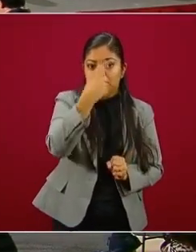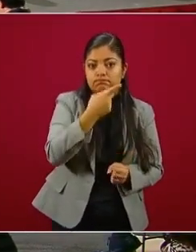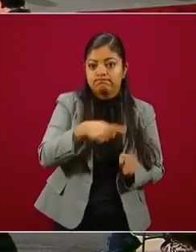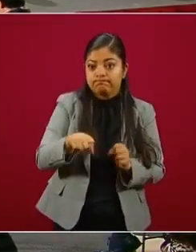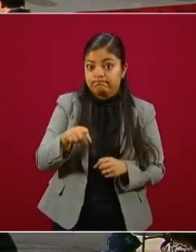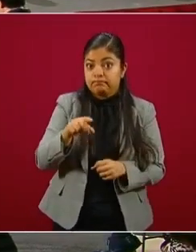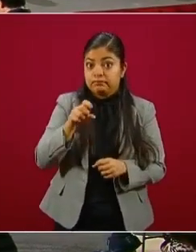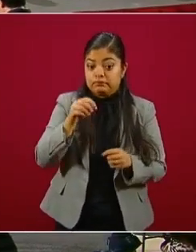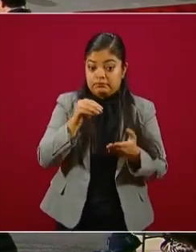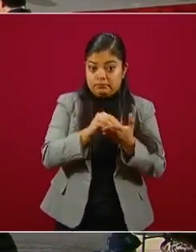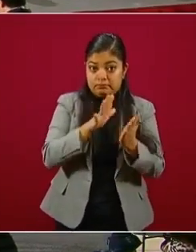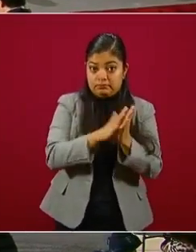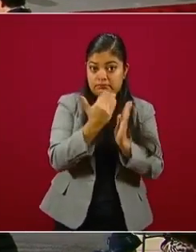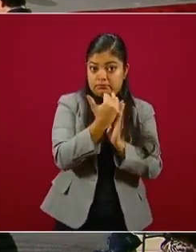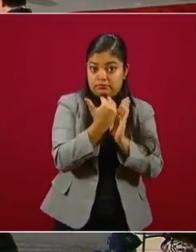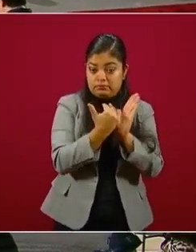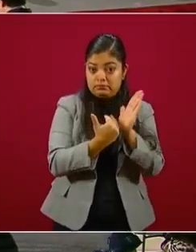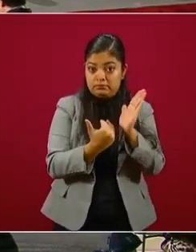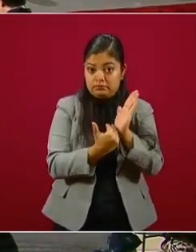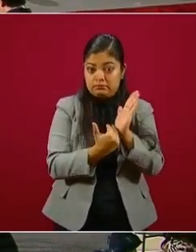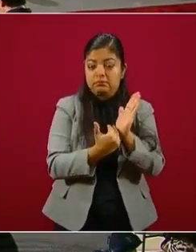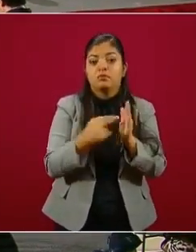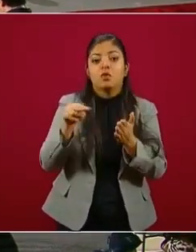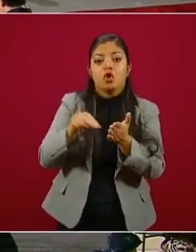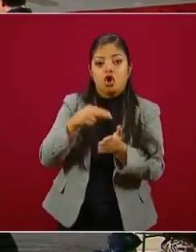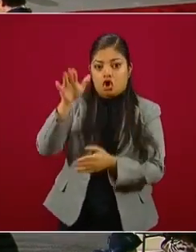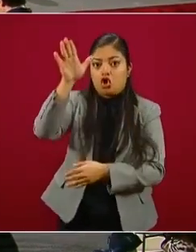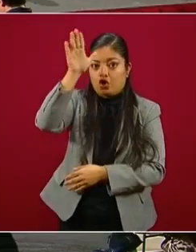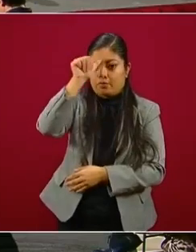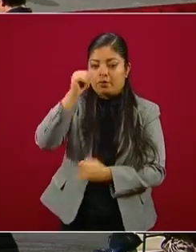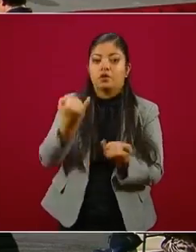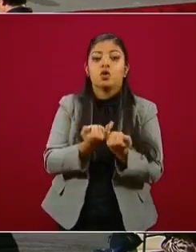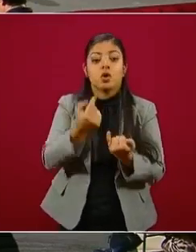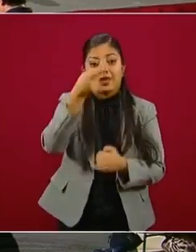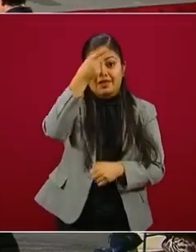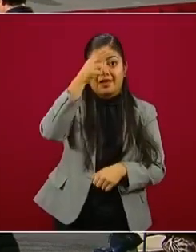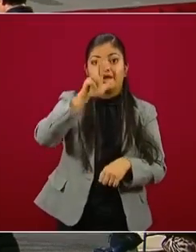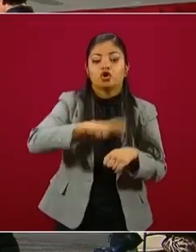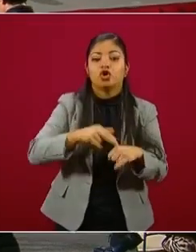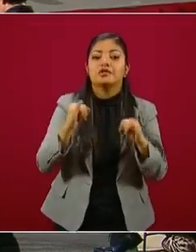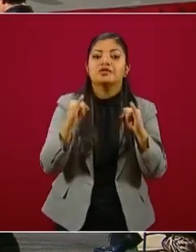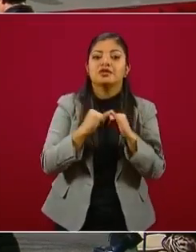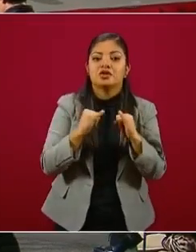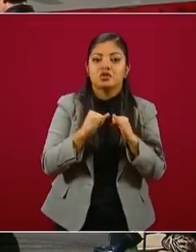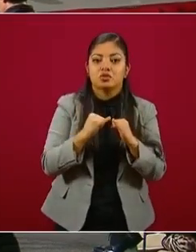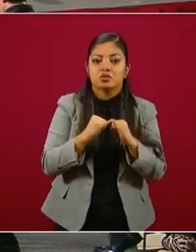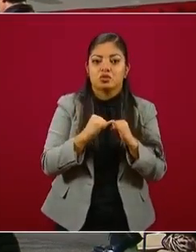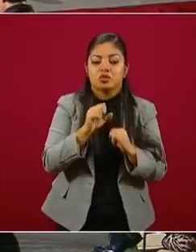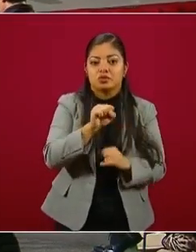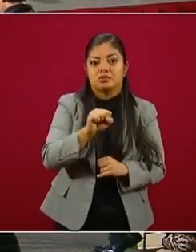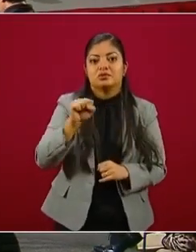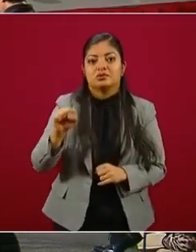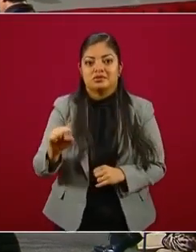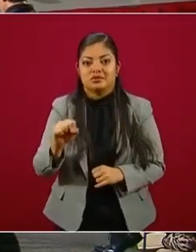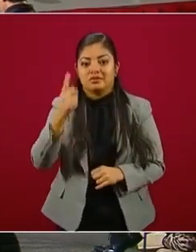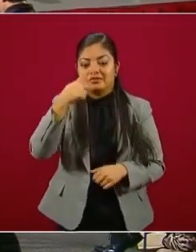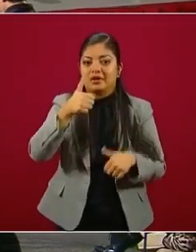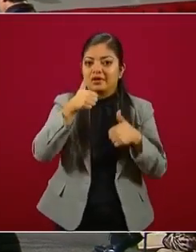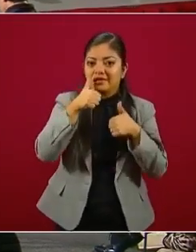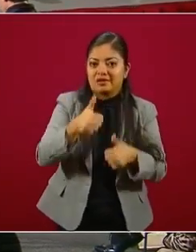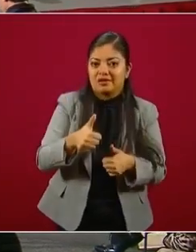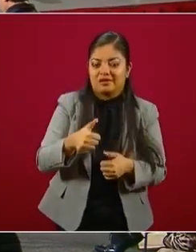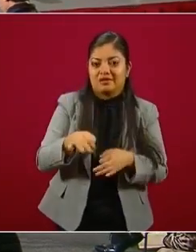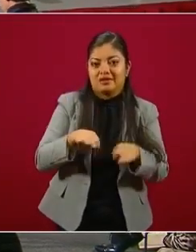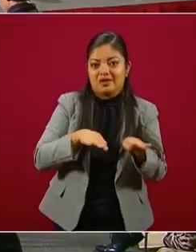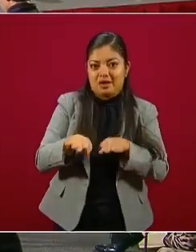este convenio. Gracias, Zoe, por tu apoyo. El director del Instituto de Seguridad Social al servicio de los trabajadores,